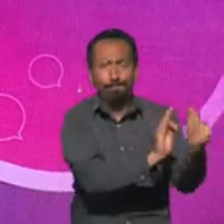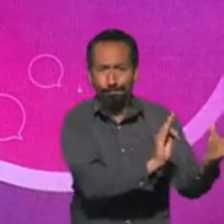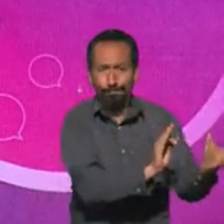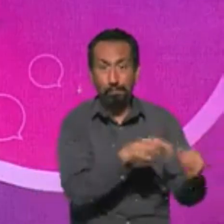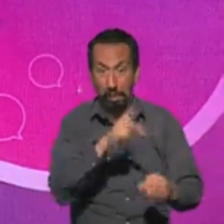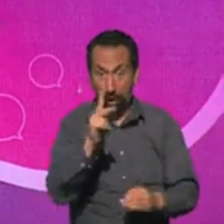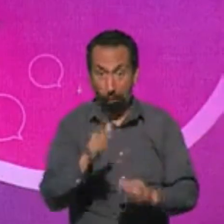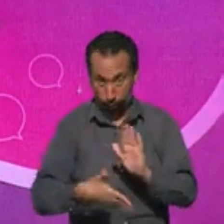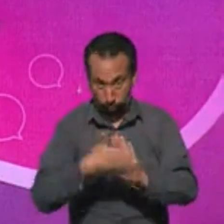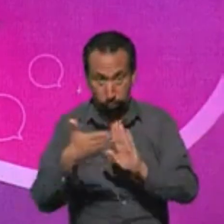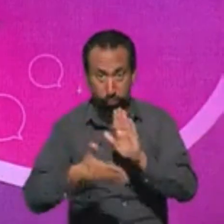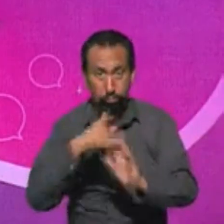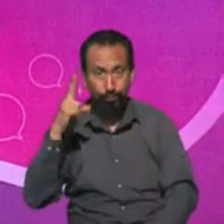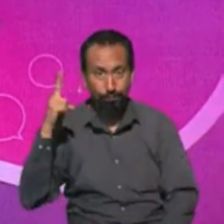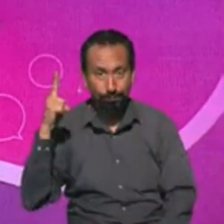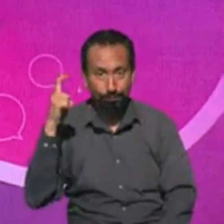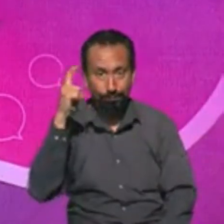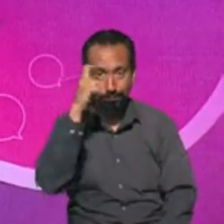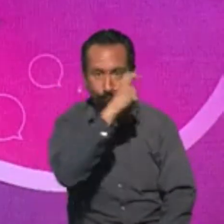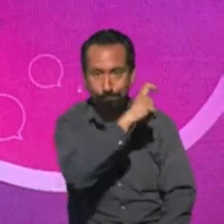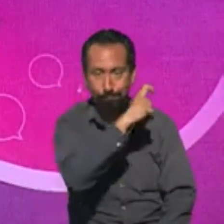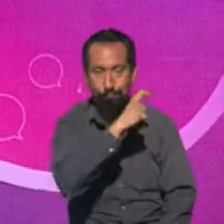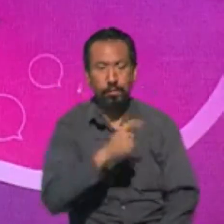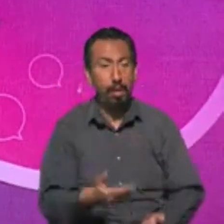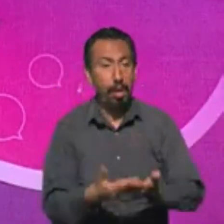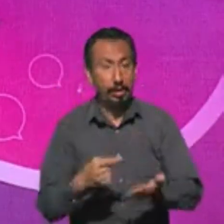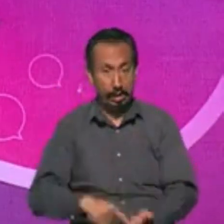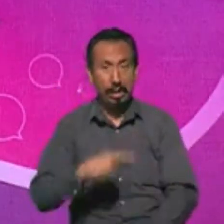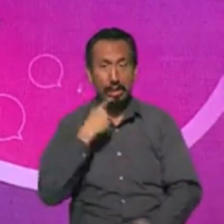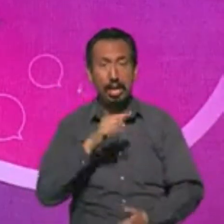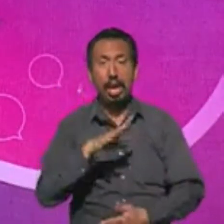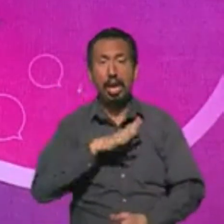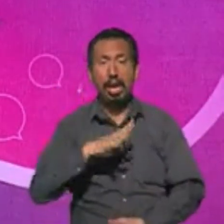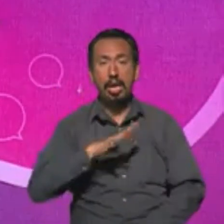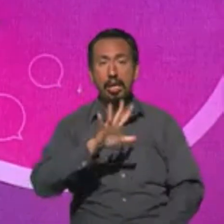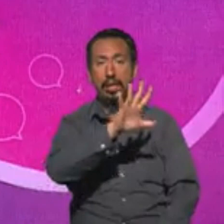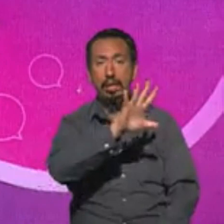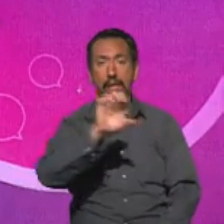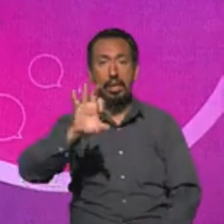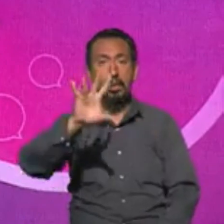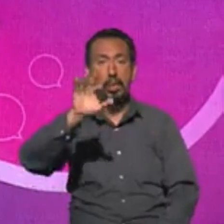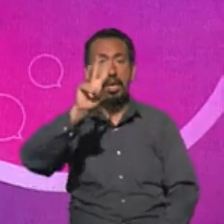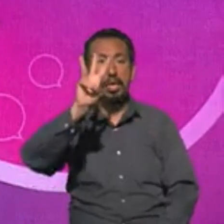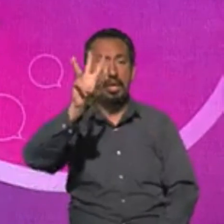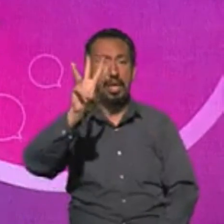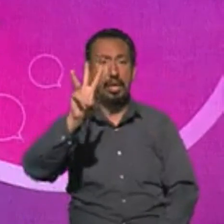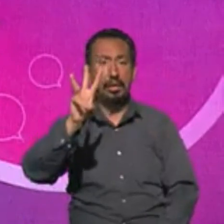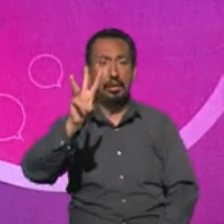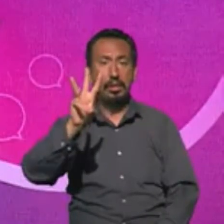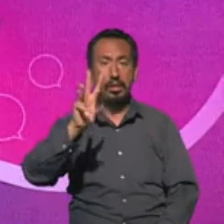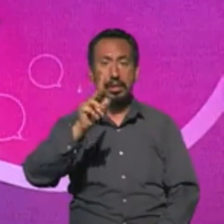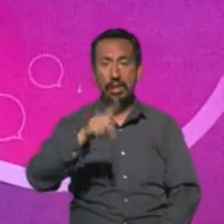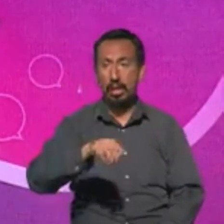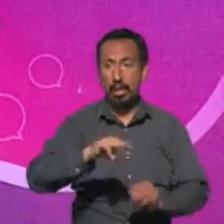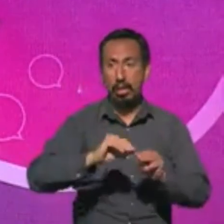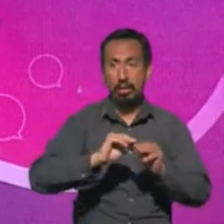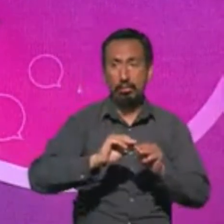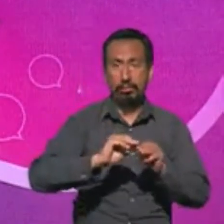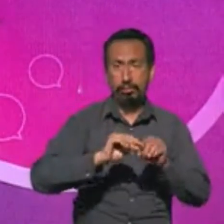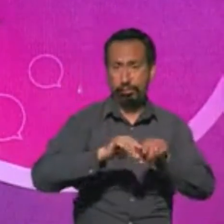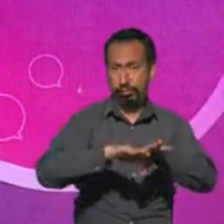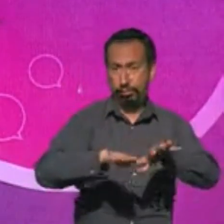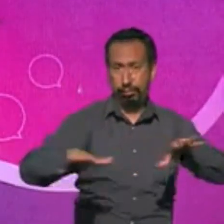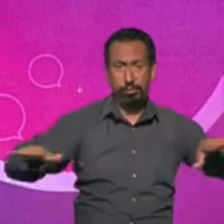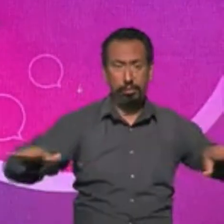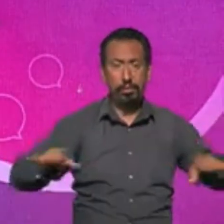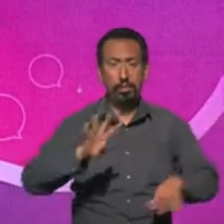construir selaya tiene 553 km cu de superficie